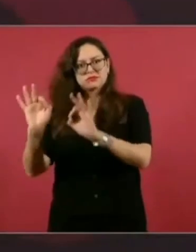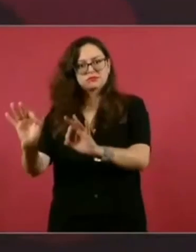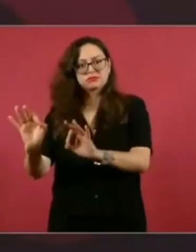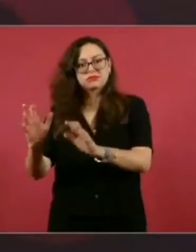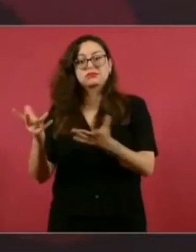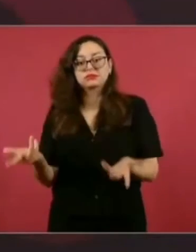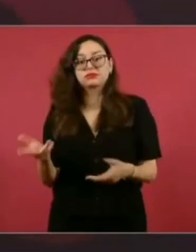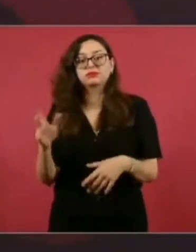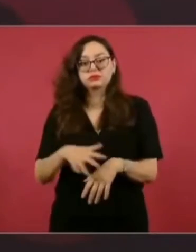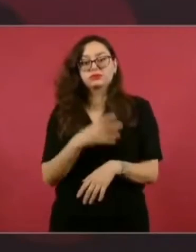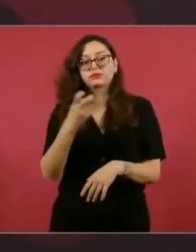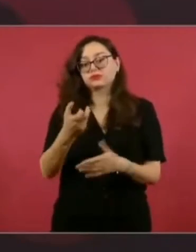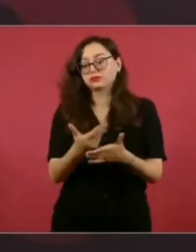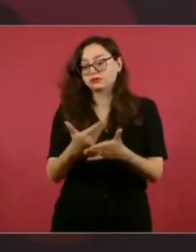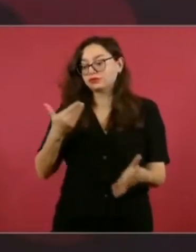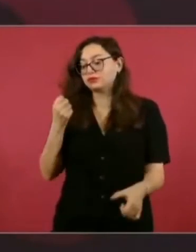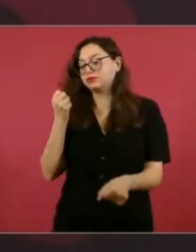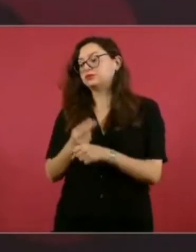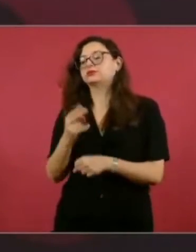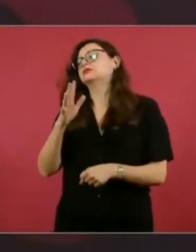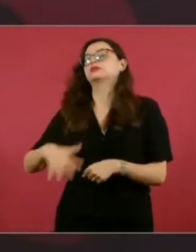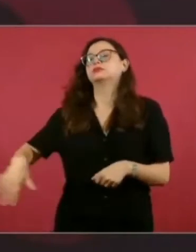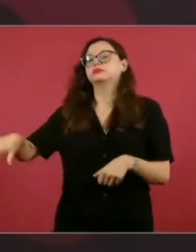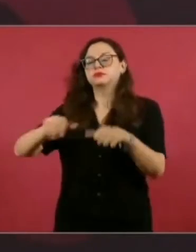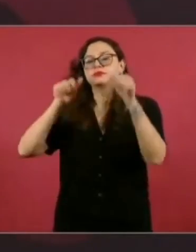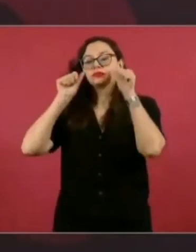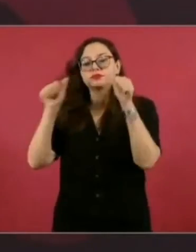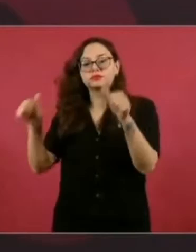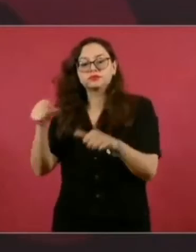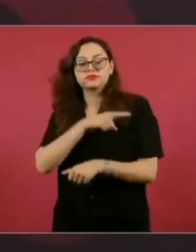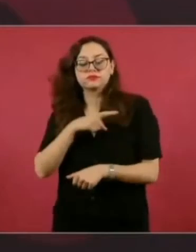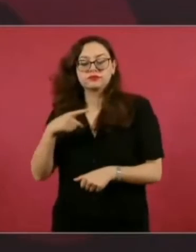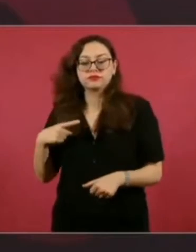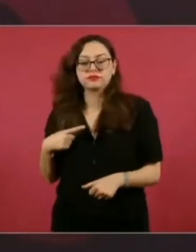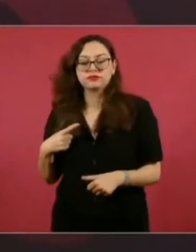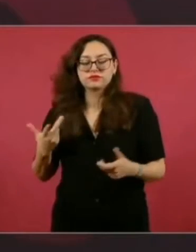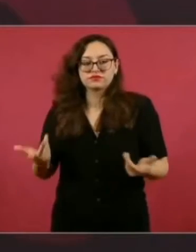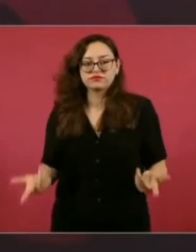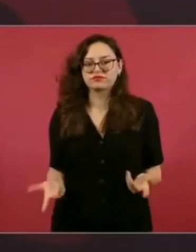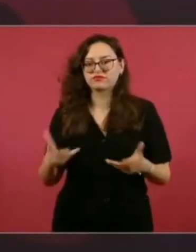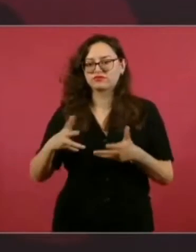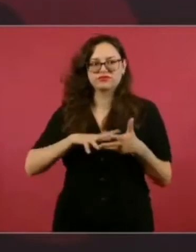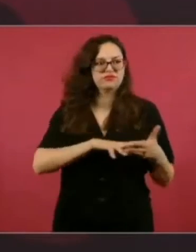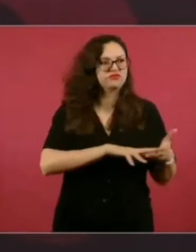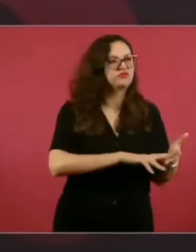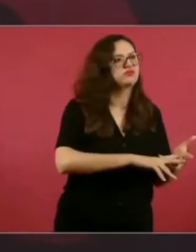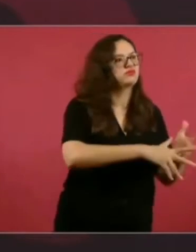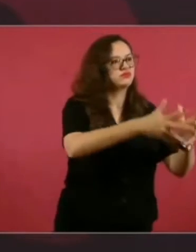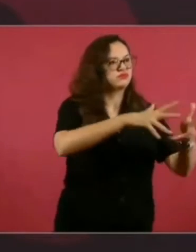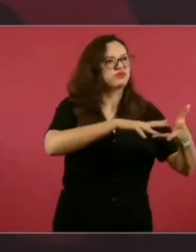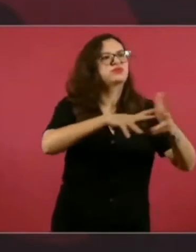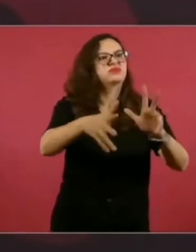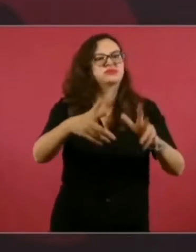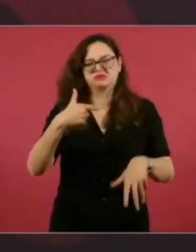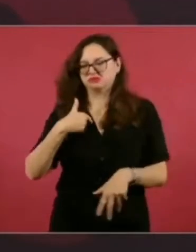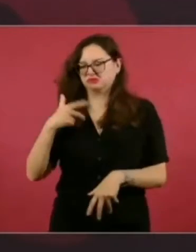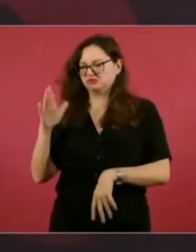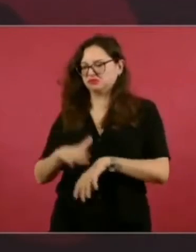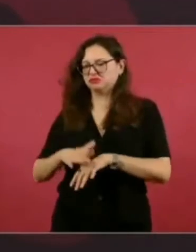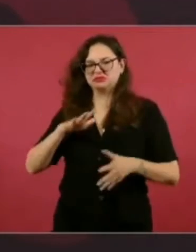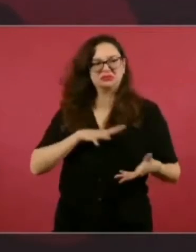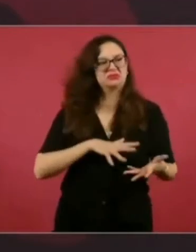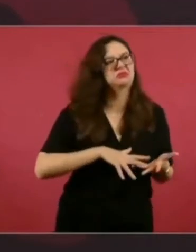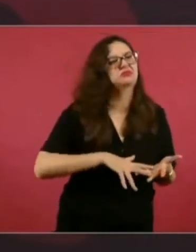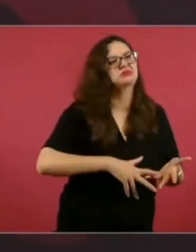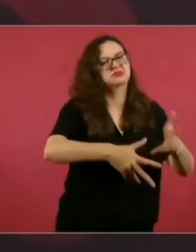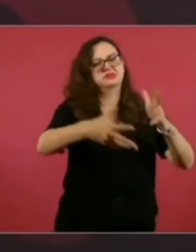Por eso hay que atender las causas. No se puede enfrentar la violencia con la violencia, el mal con